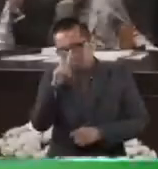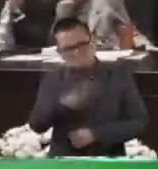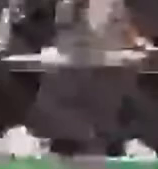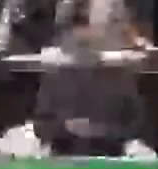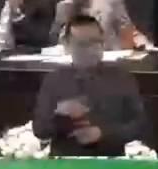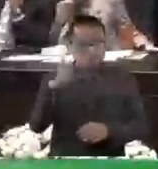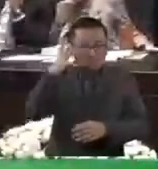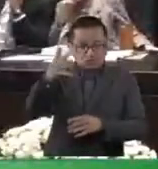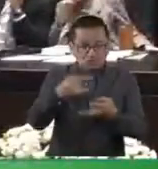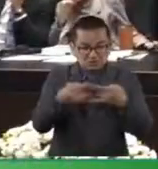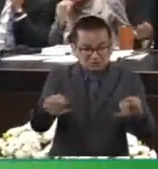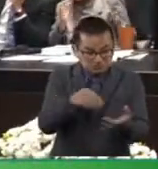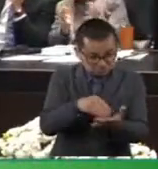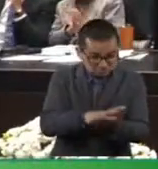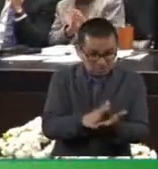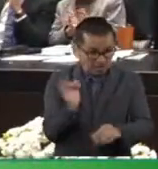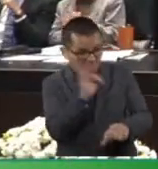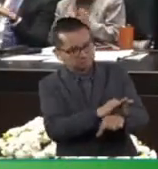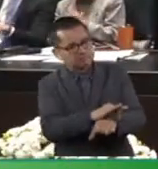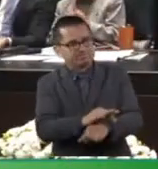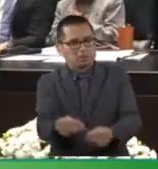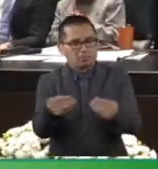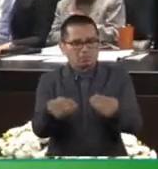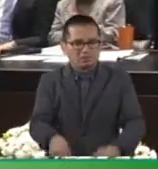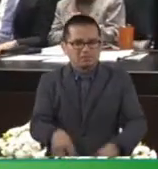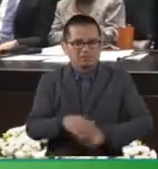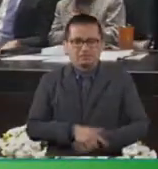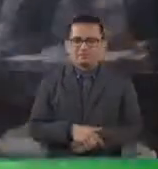juicio con la historia les cuento Gracias diputado dor